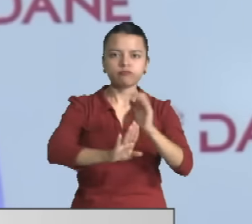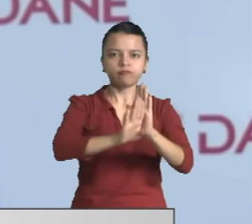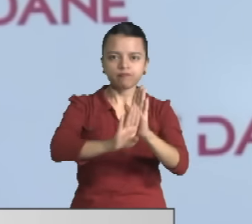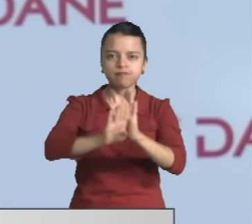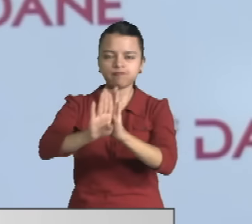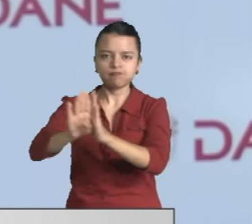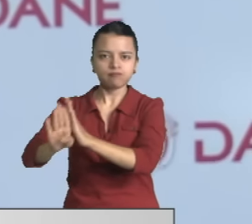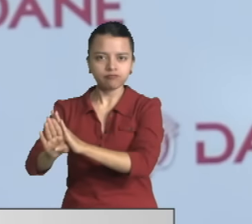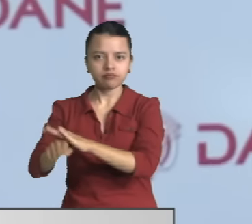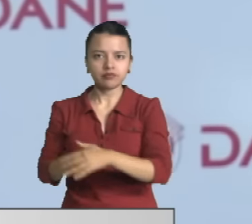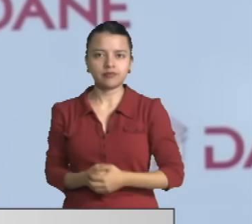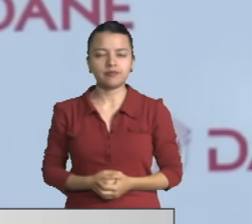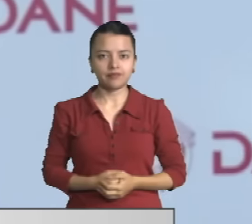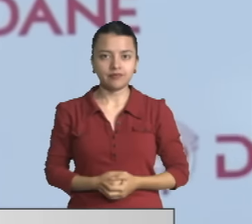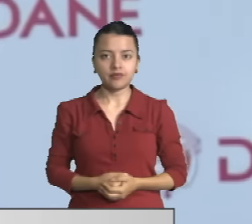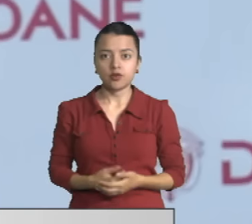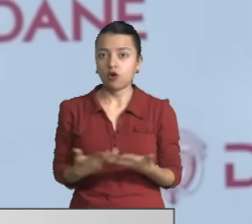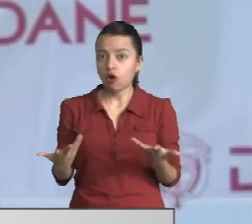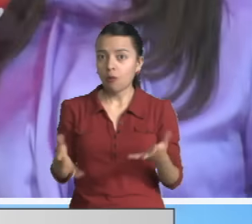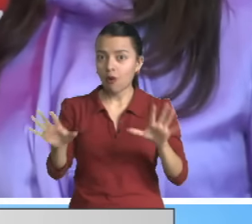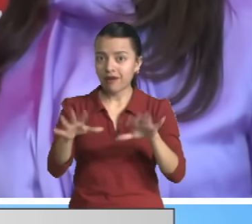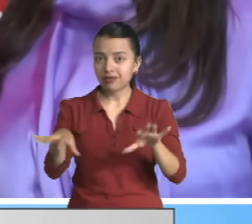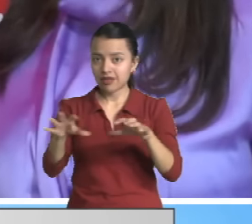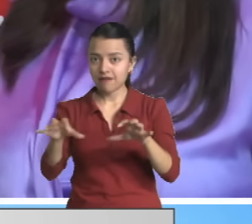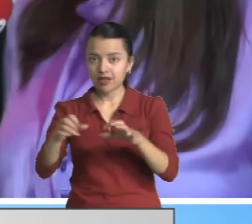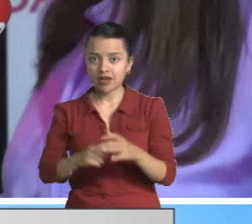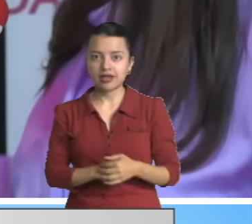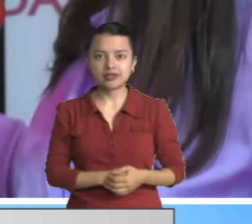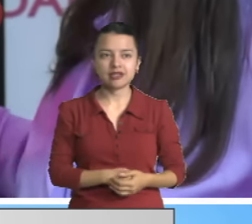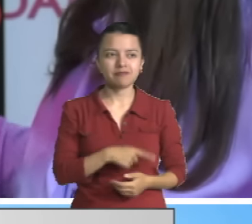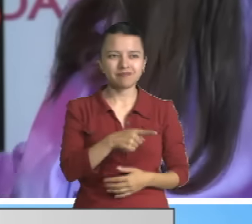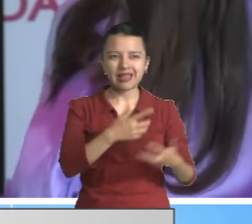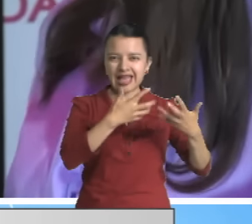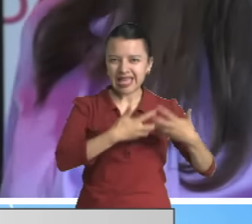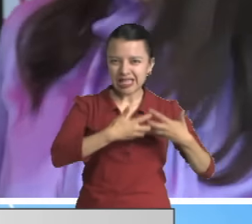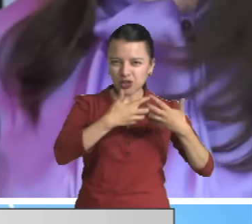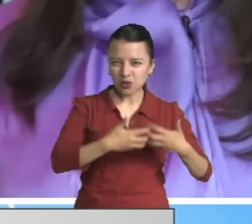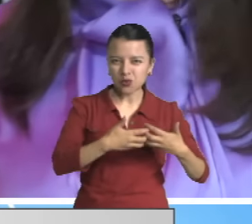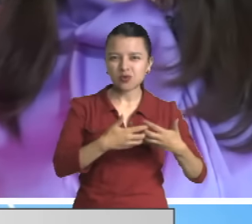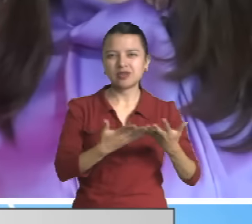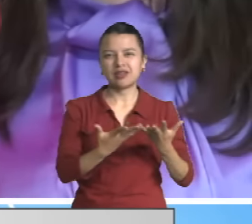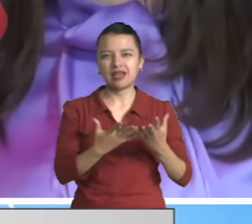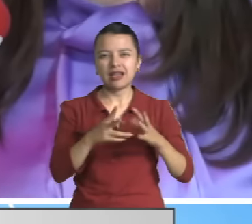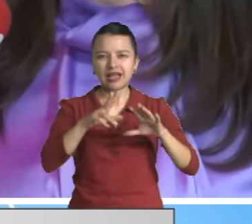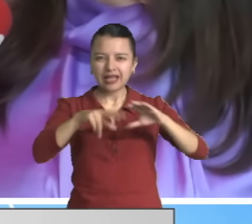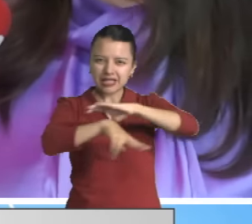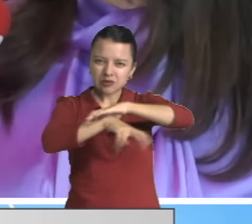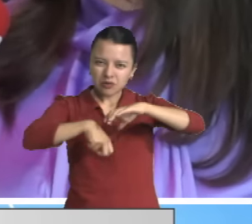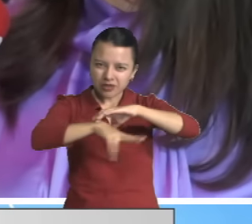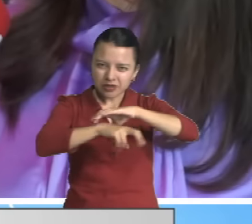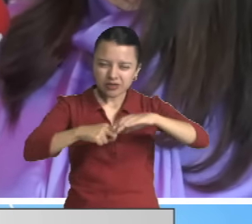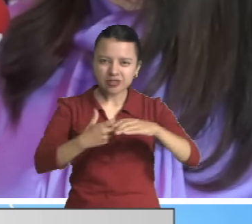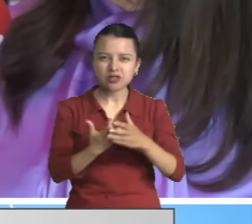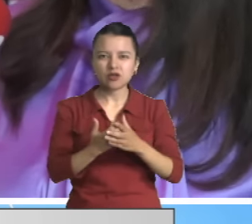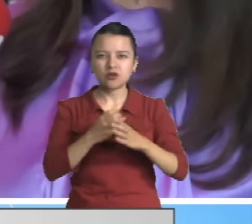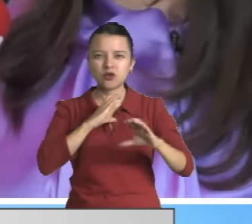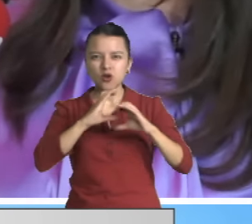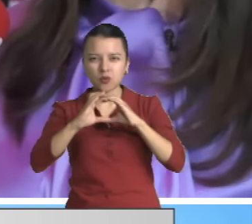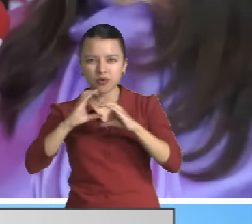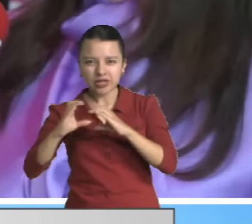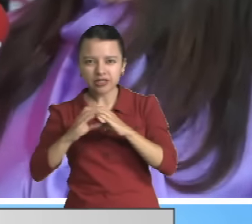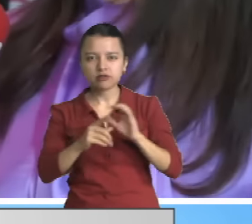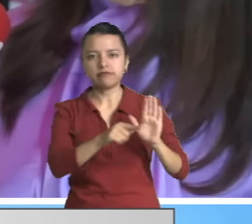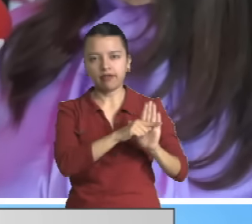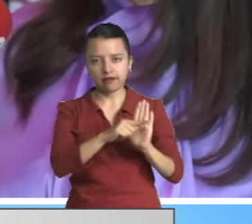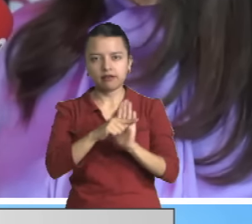Ya solamente tenemos tres ramas de actividades en negativo, son industrias, las tenemos acá, explotación de minas y canteras, información y comunicaciones en